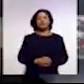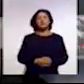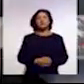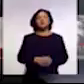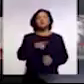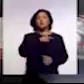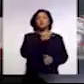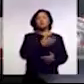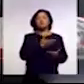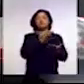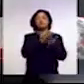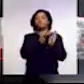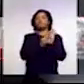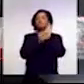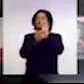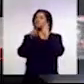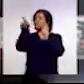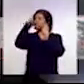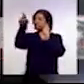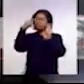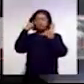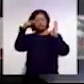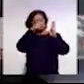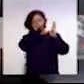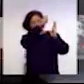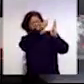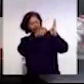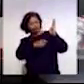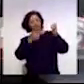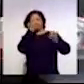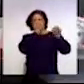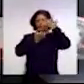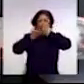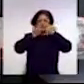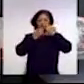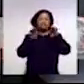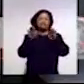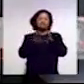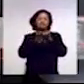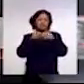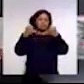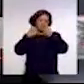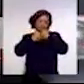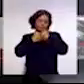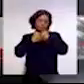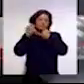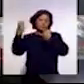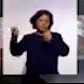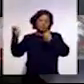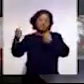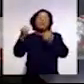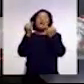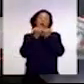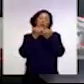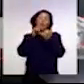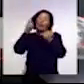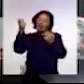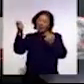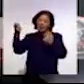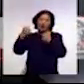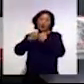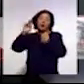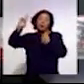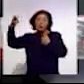postulando ante la el gobierno de china por vía de la embajada y desde luego con también la evaluación que haga la